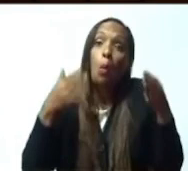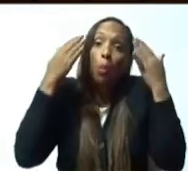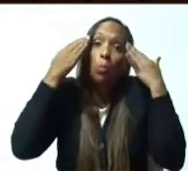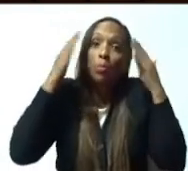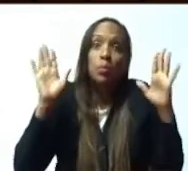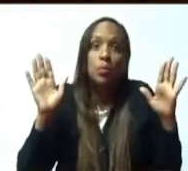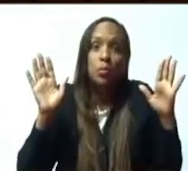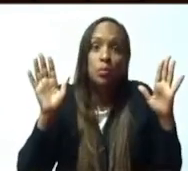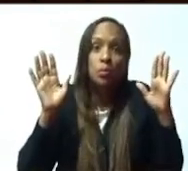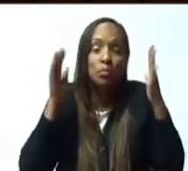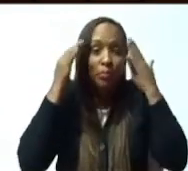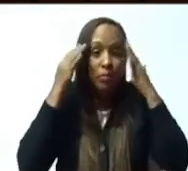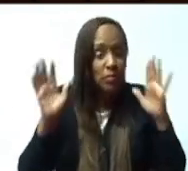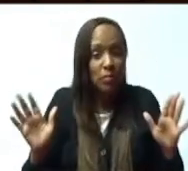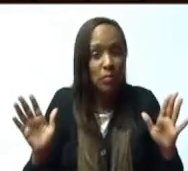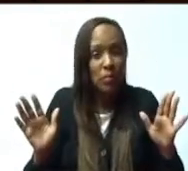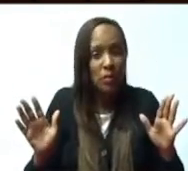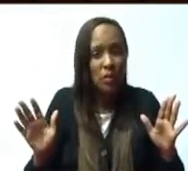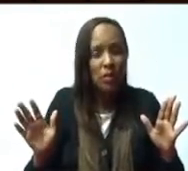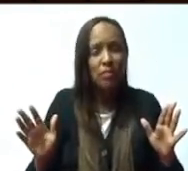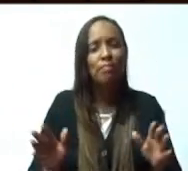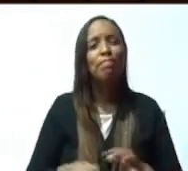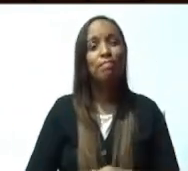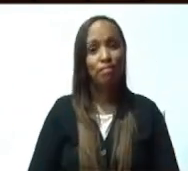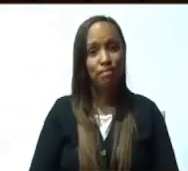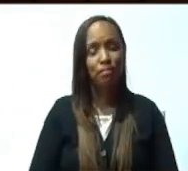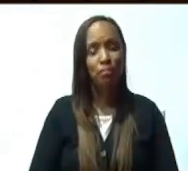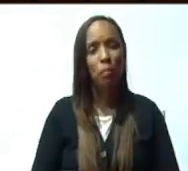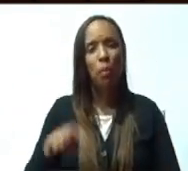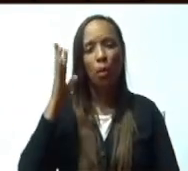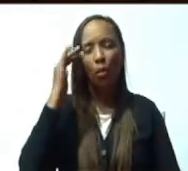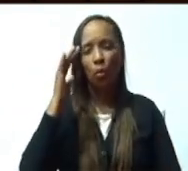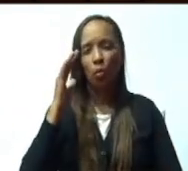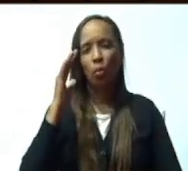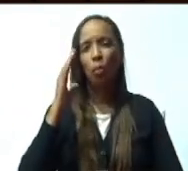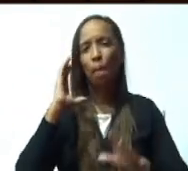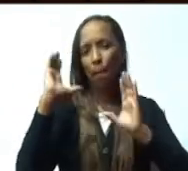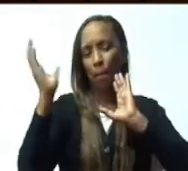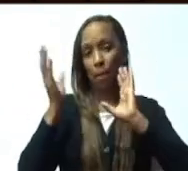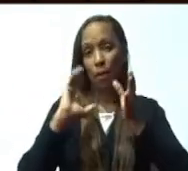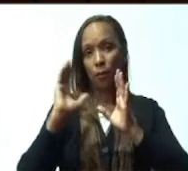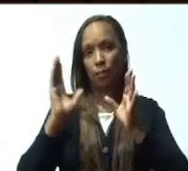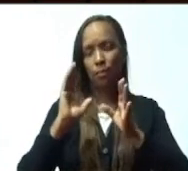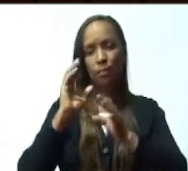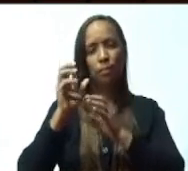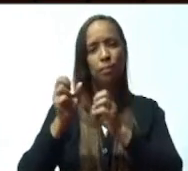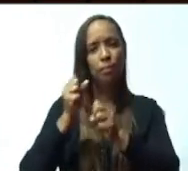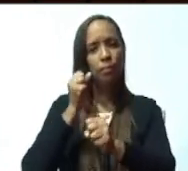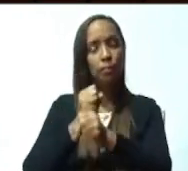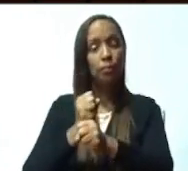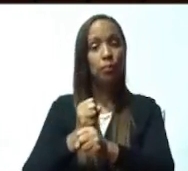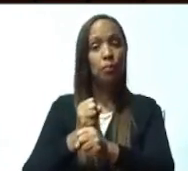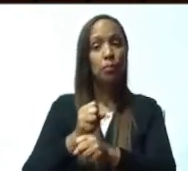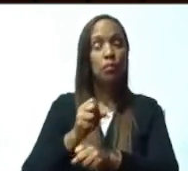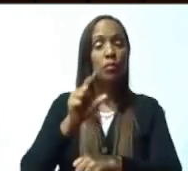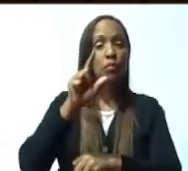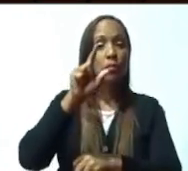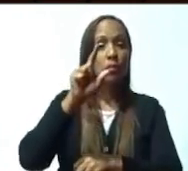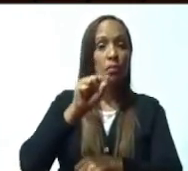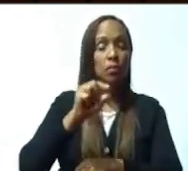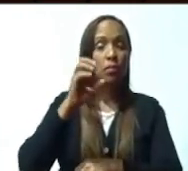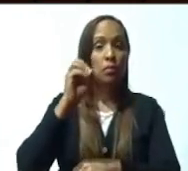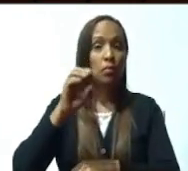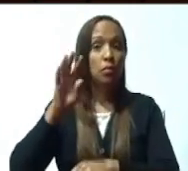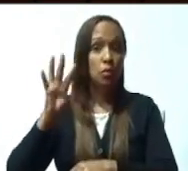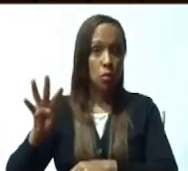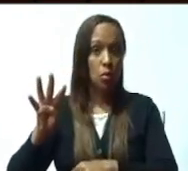bonos a raíz de la crisis de Baninter en el 2002 y 2004. Ese déficit